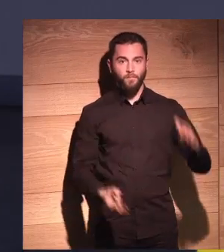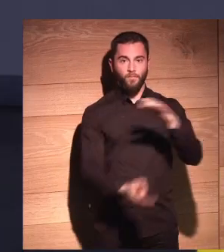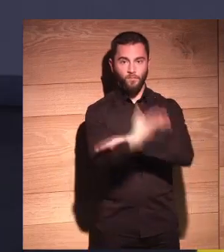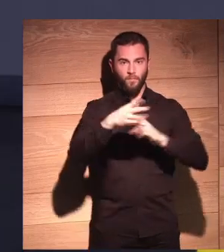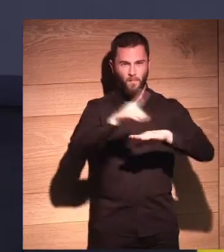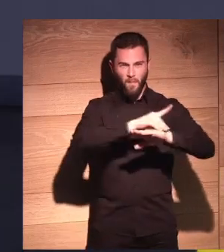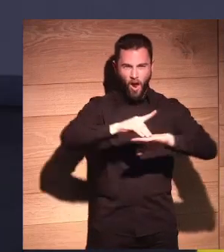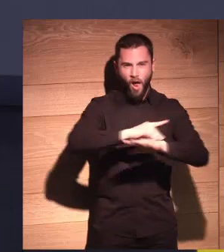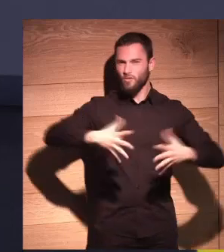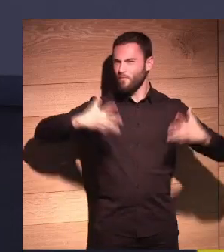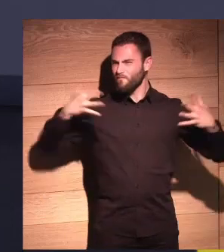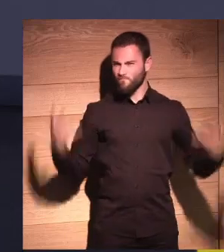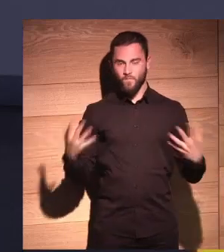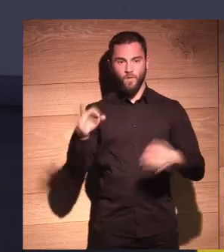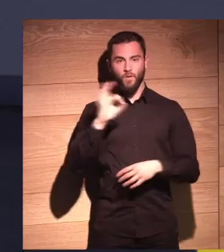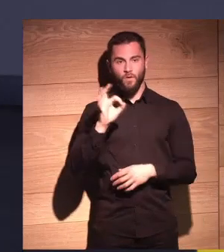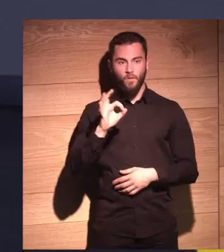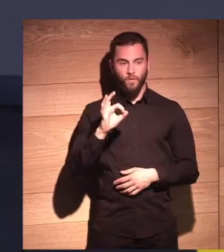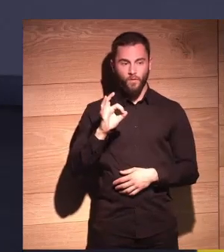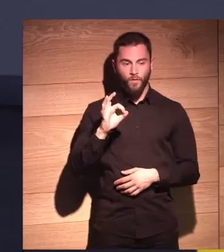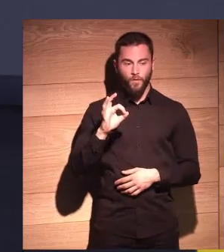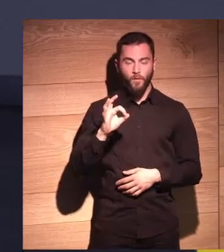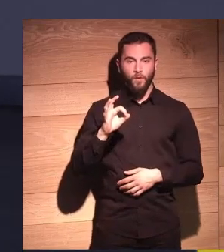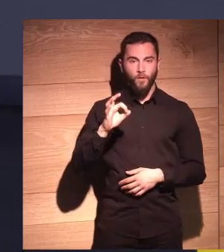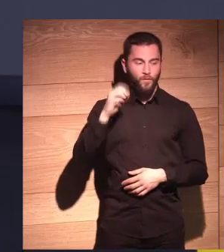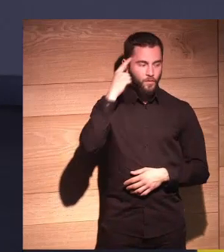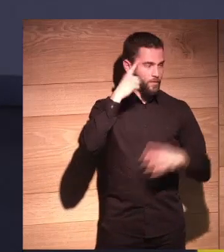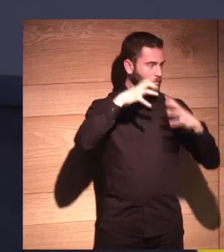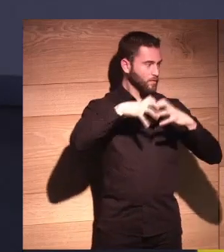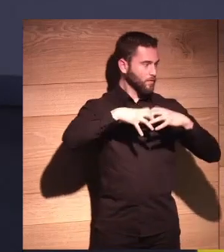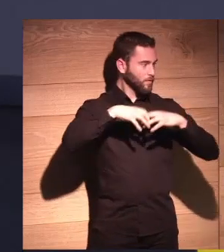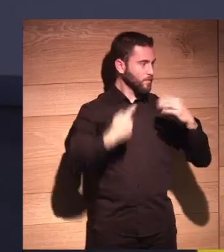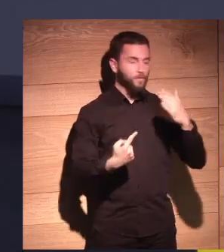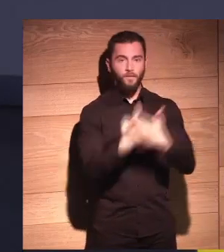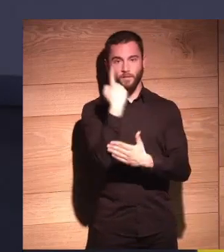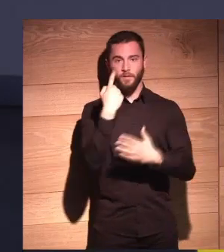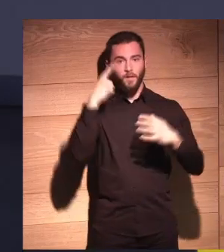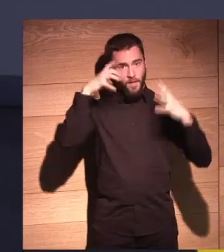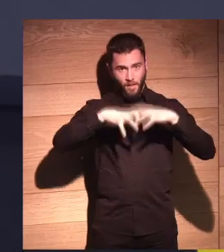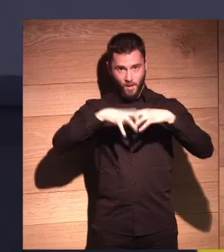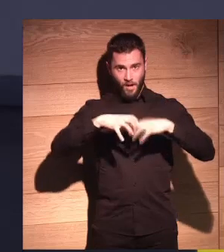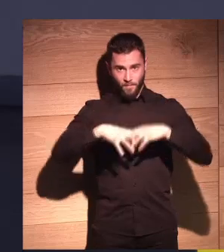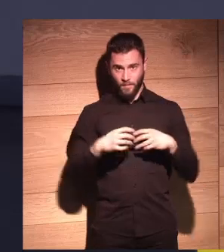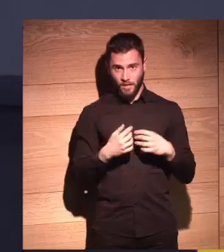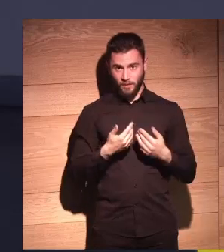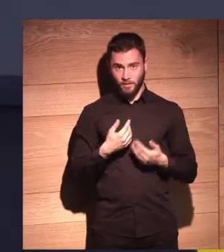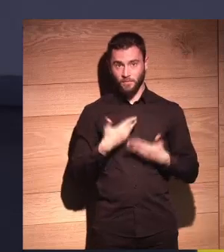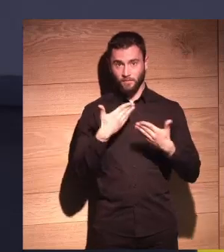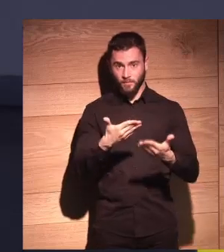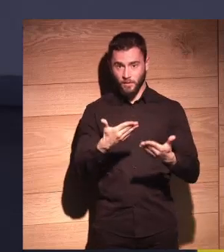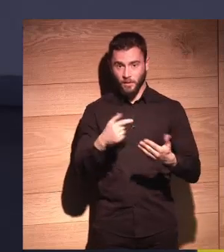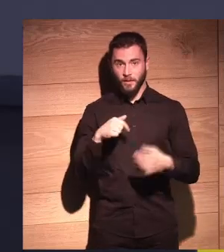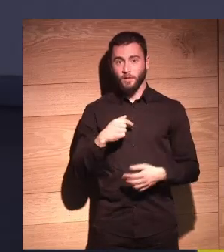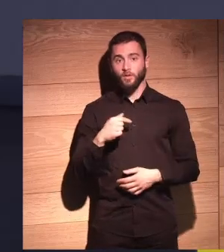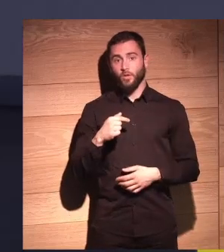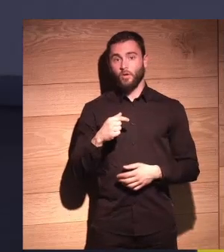bases de datos, crear grandes atlas cerebrales, etcétera. Y es un cambio de paradigma que no ha de ser